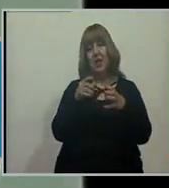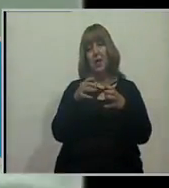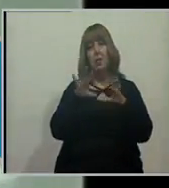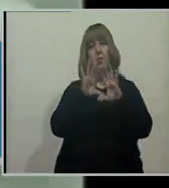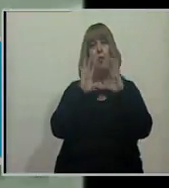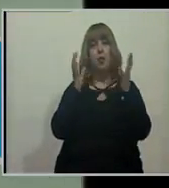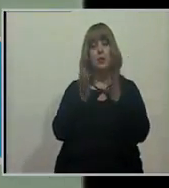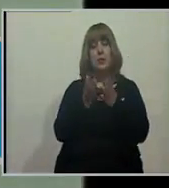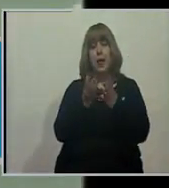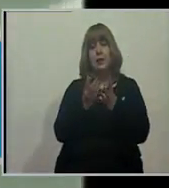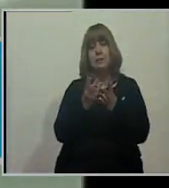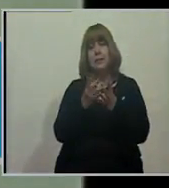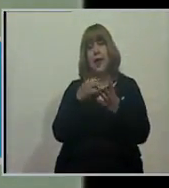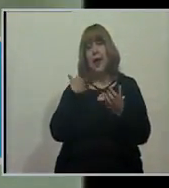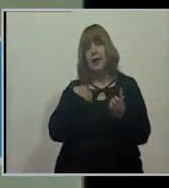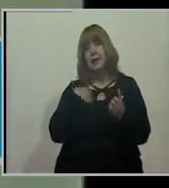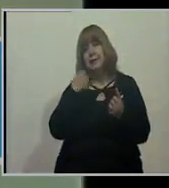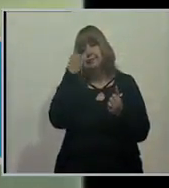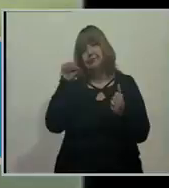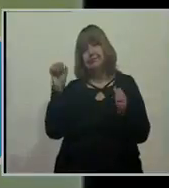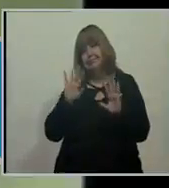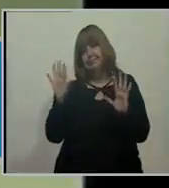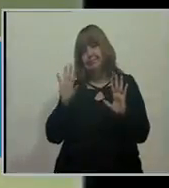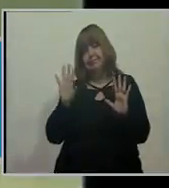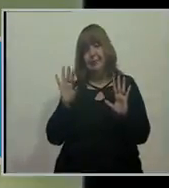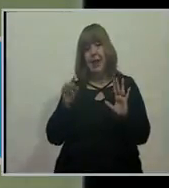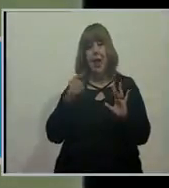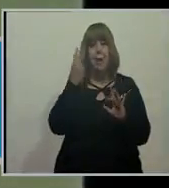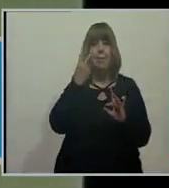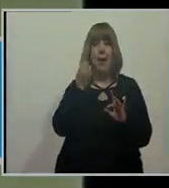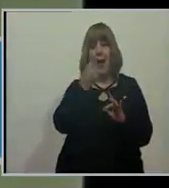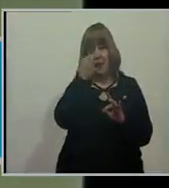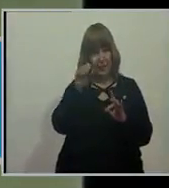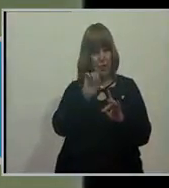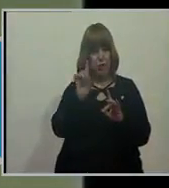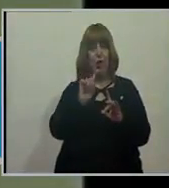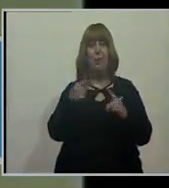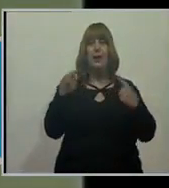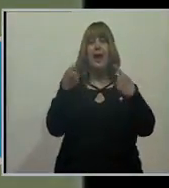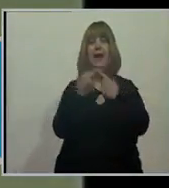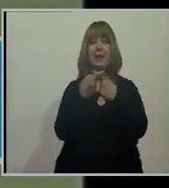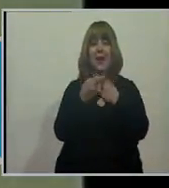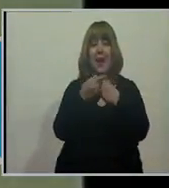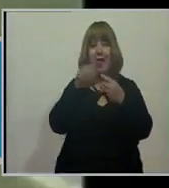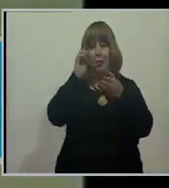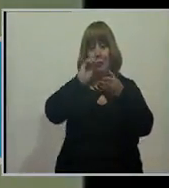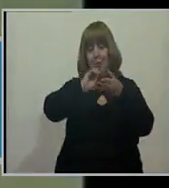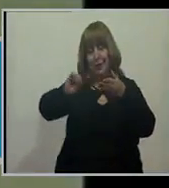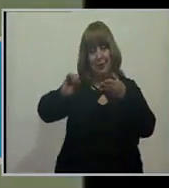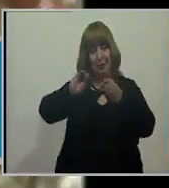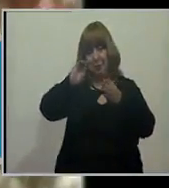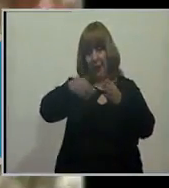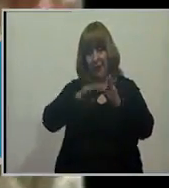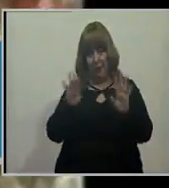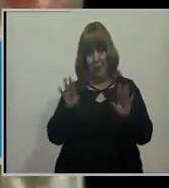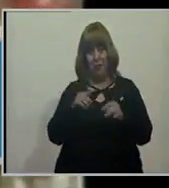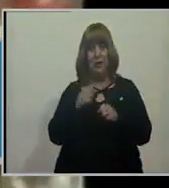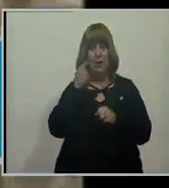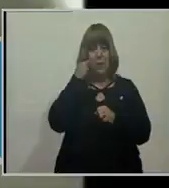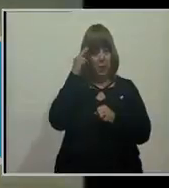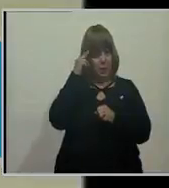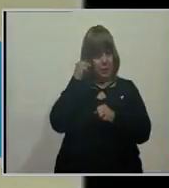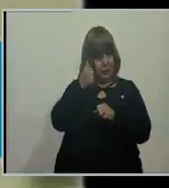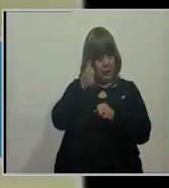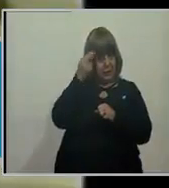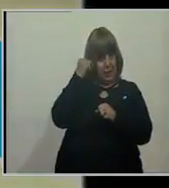lamentablemente Argentina no toma parte. ¿Por qué? Porque queda eliminado en la previa. Estas son las imágenes de aquel partido del 69 entre Argentina